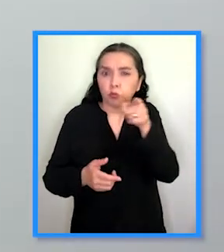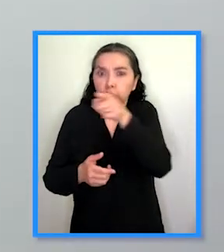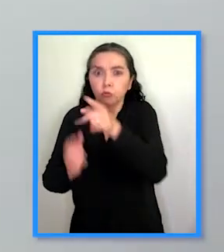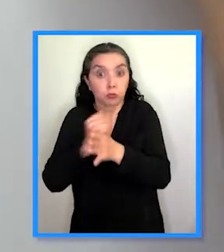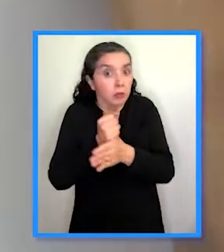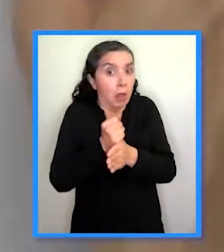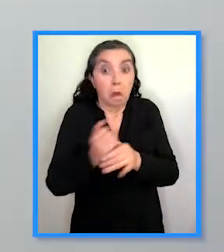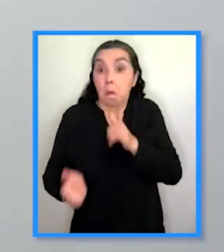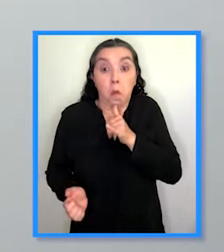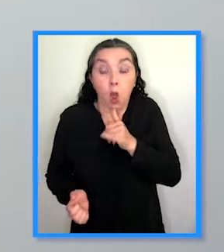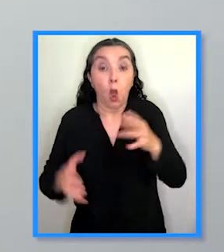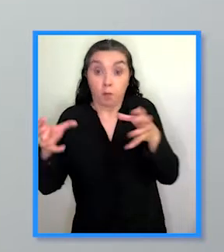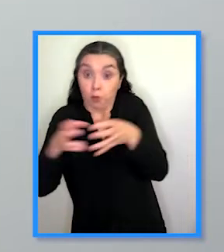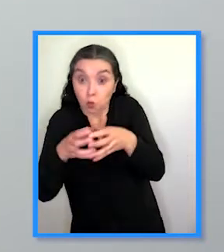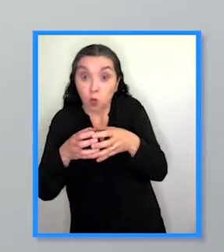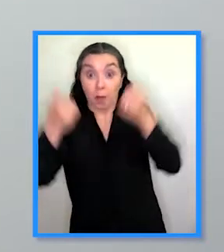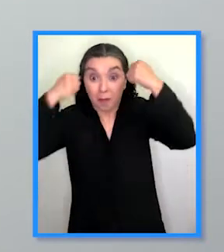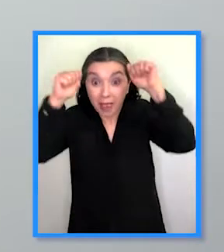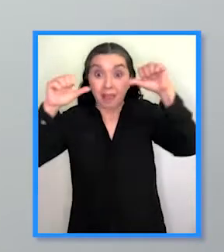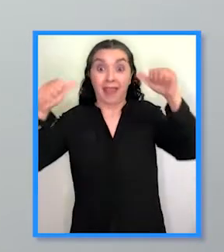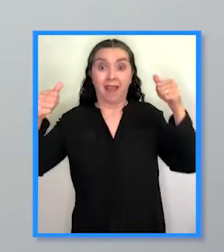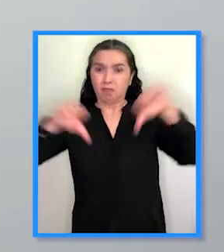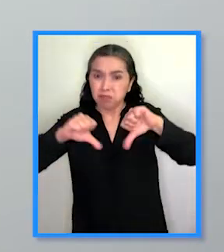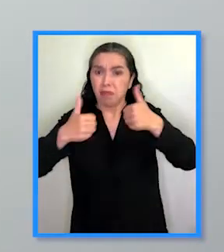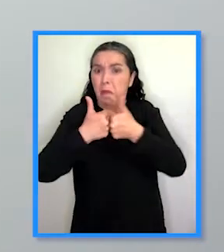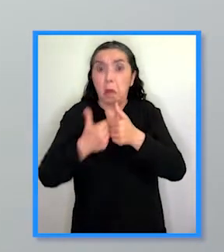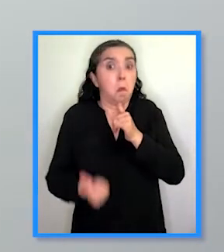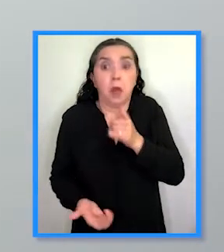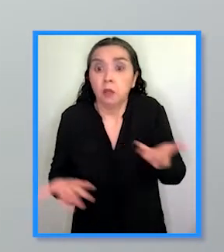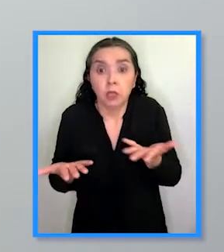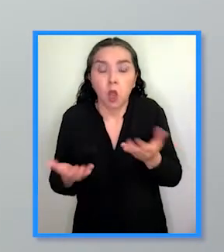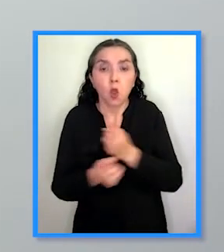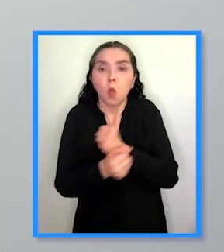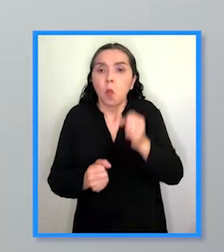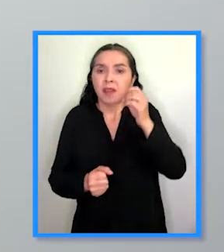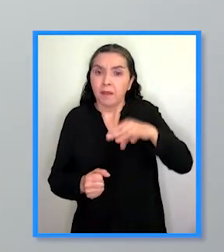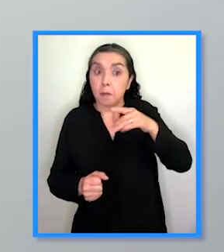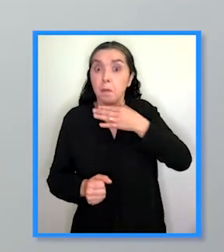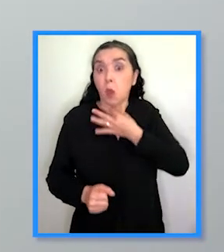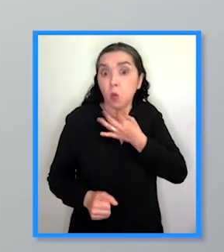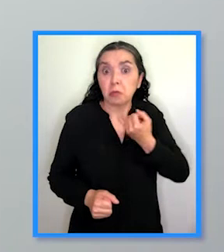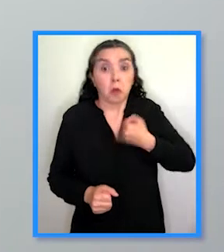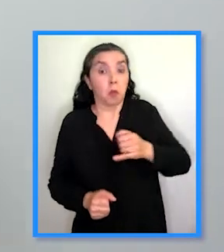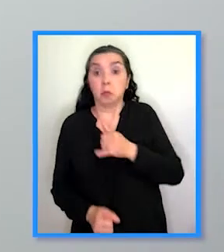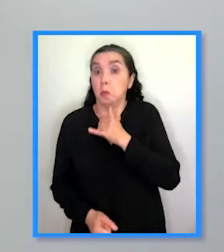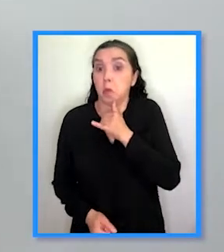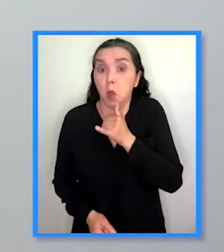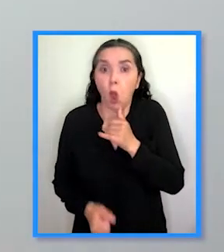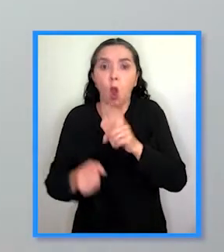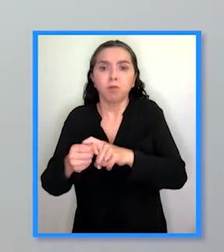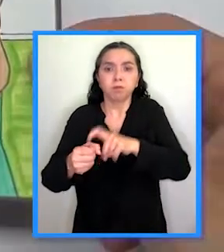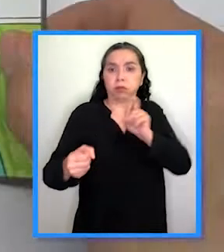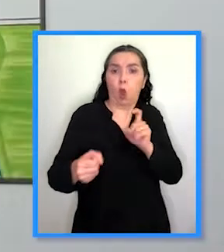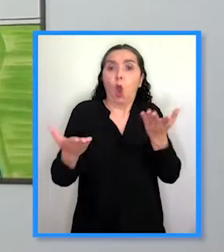trampa, o si su equipo va ganando, perdiendo o empatando. Tampoco podrías saber si te gusta el juego que estás jugando, o cómo